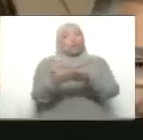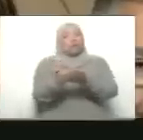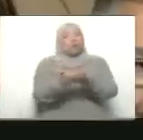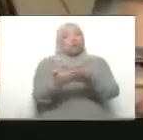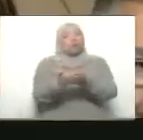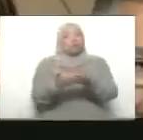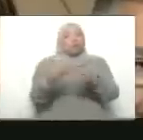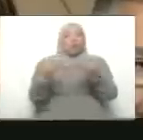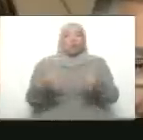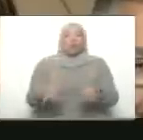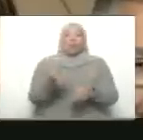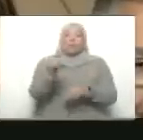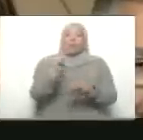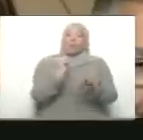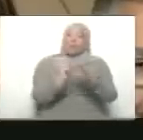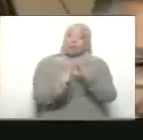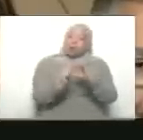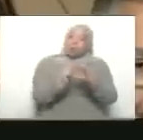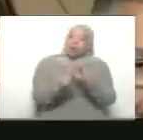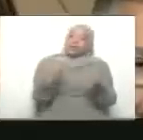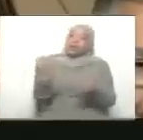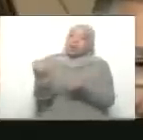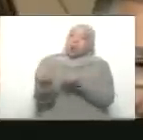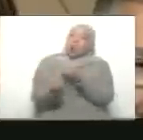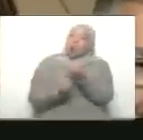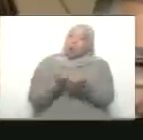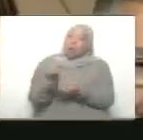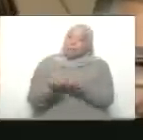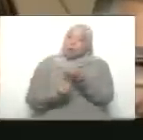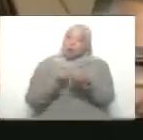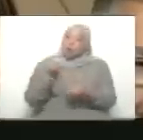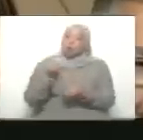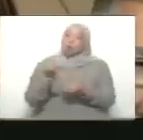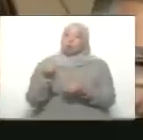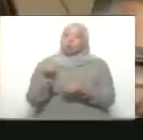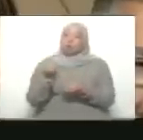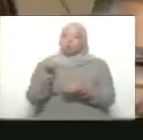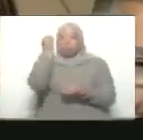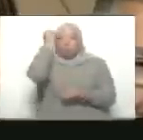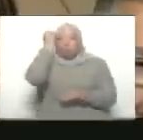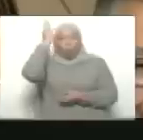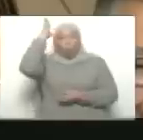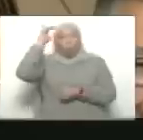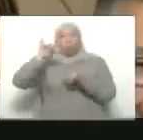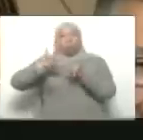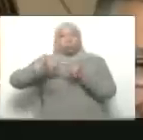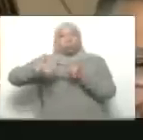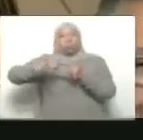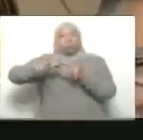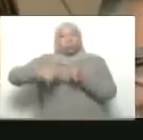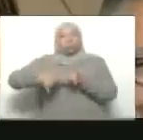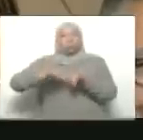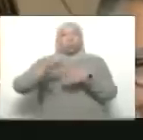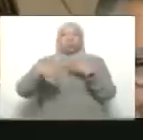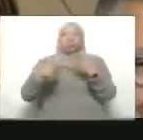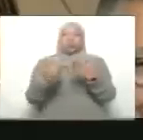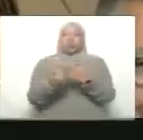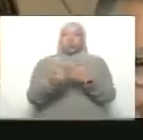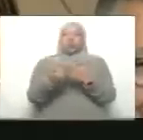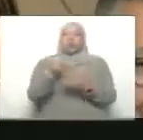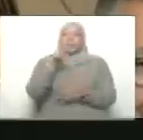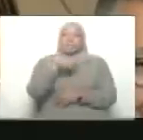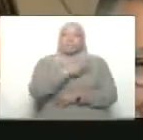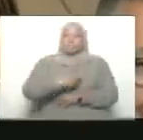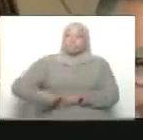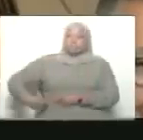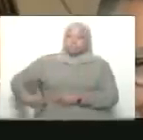para el uso de las telecomunicaciones pero también la capacidad compartida en la ingeniería y la infraestructura aeroespacial